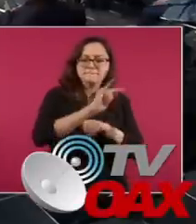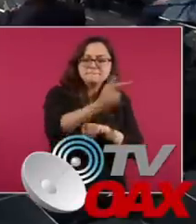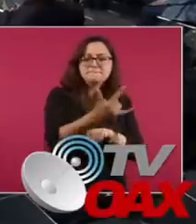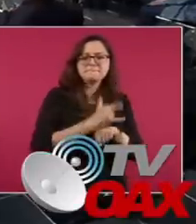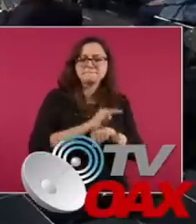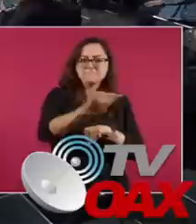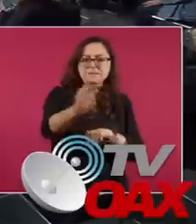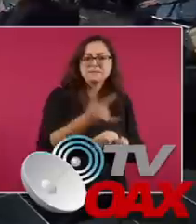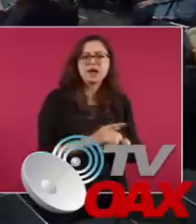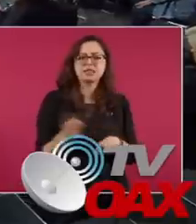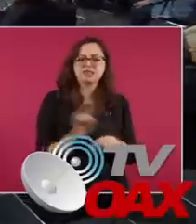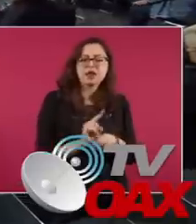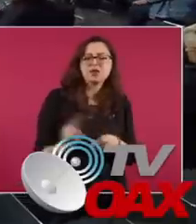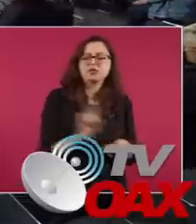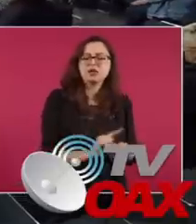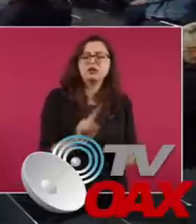Diarias.